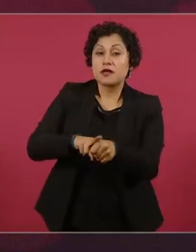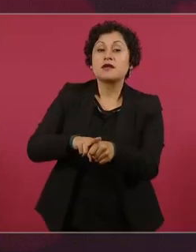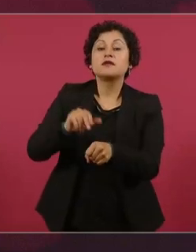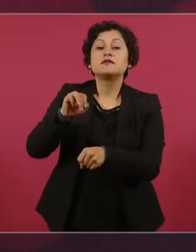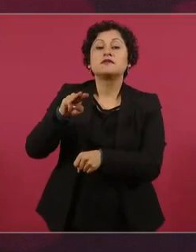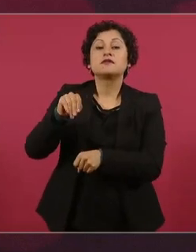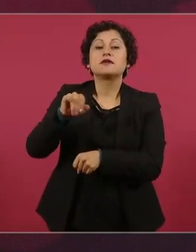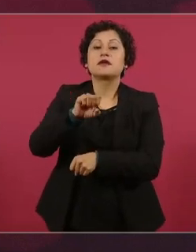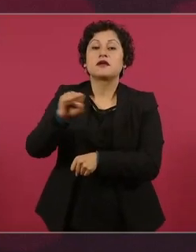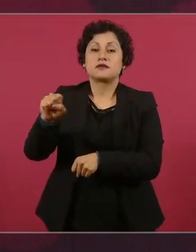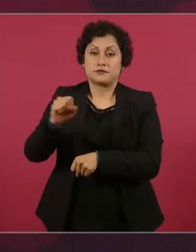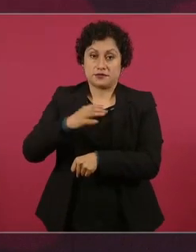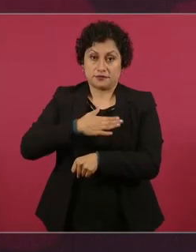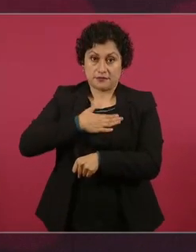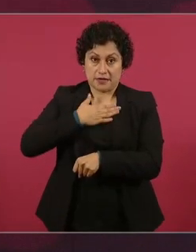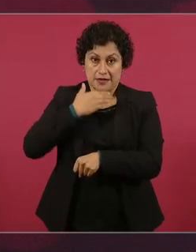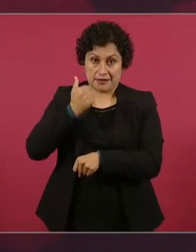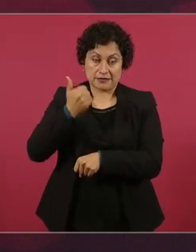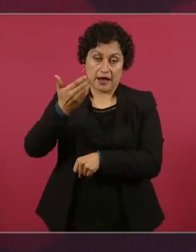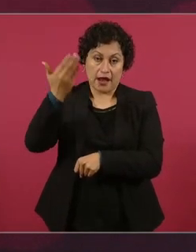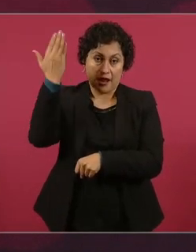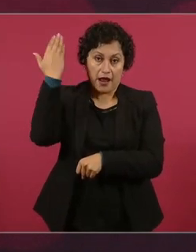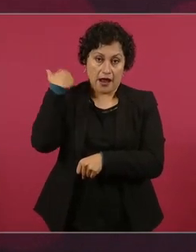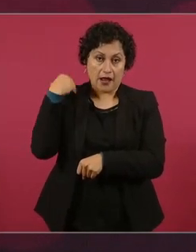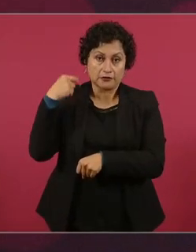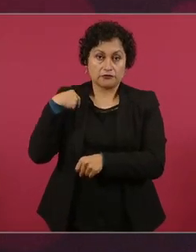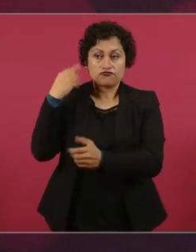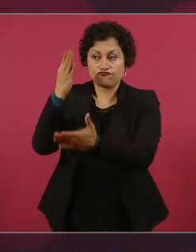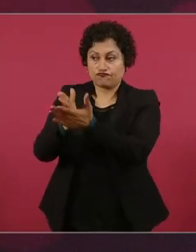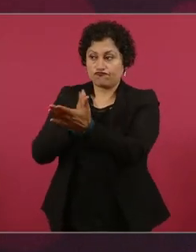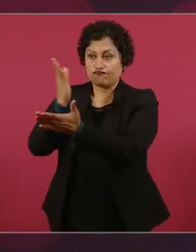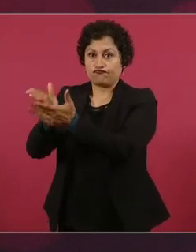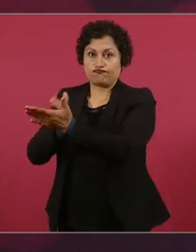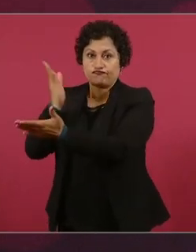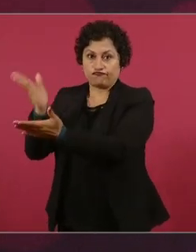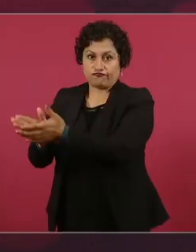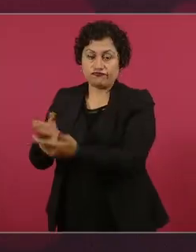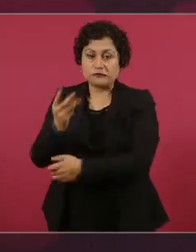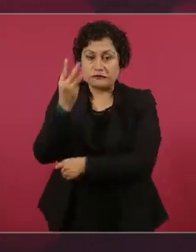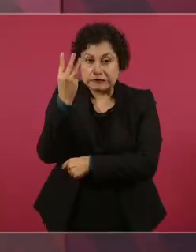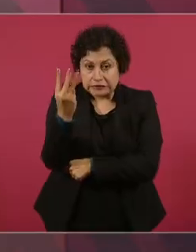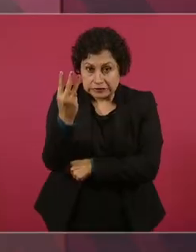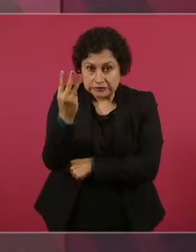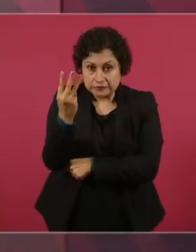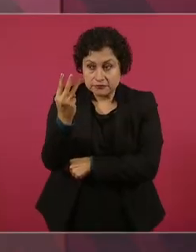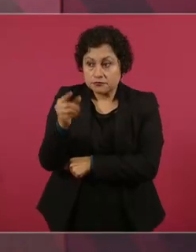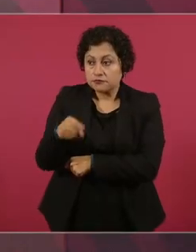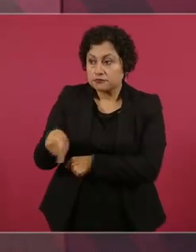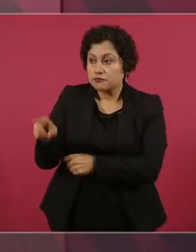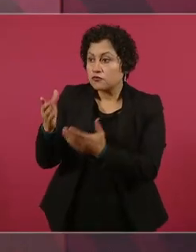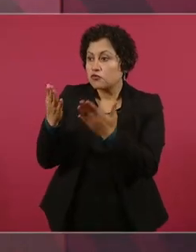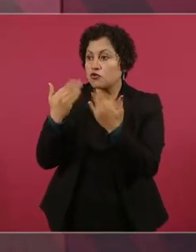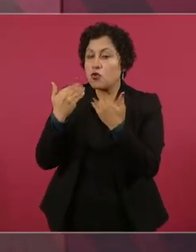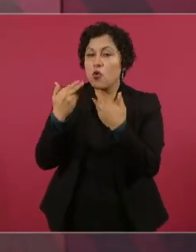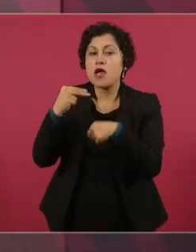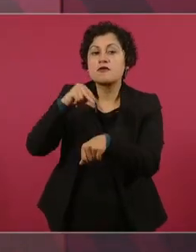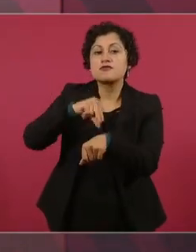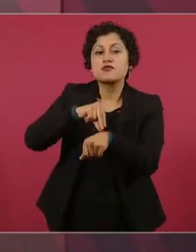bienestar en ese entonces, y en los tres no había pediatras.